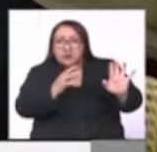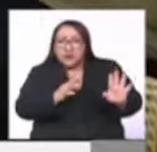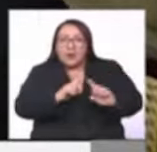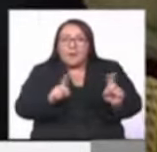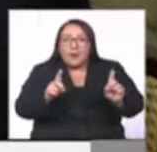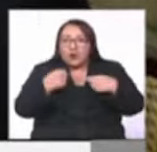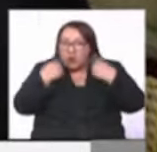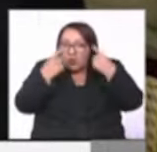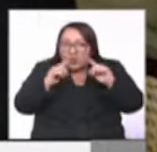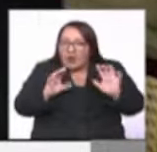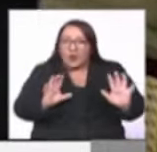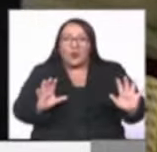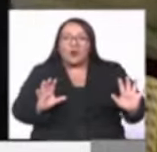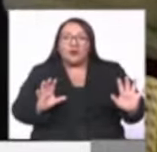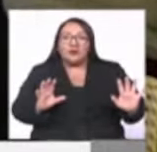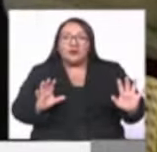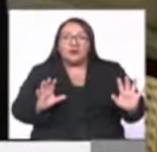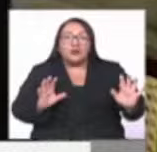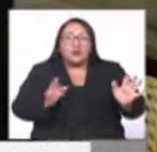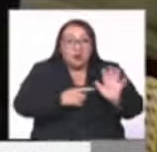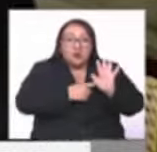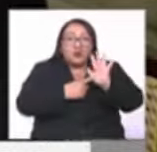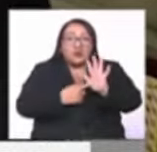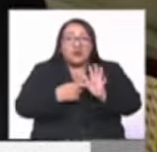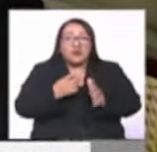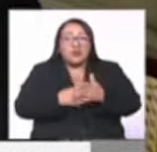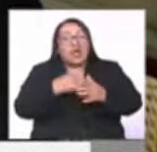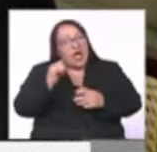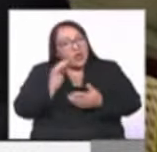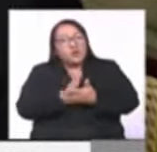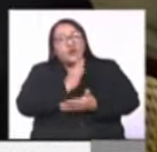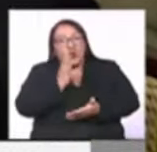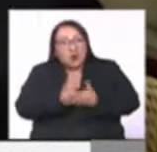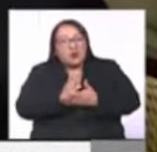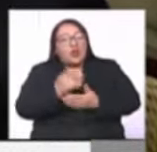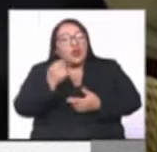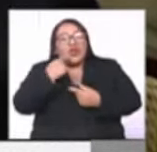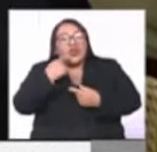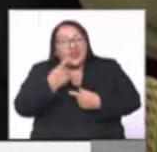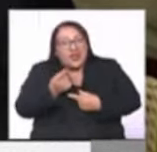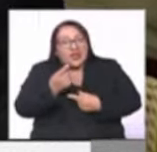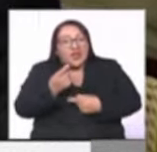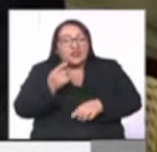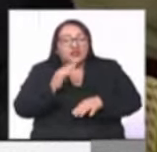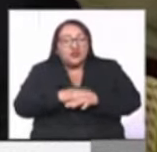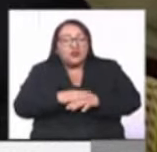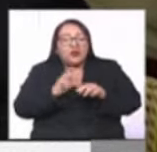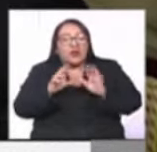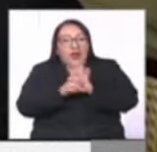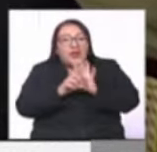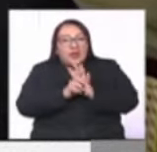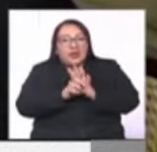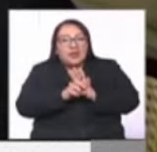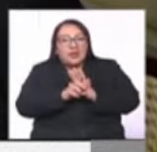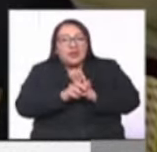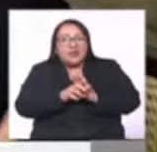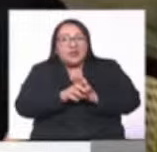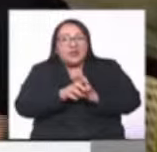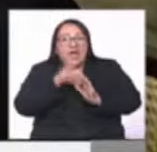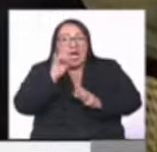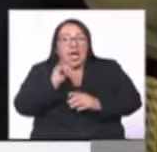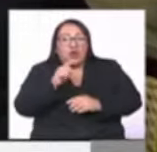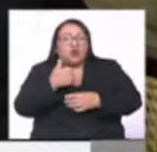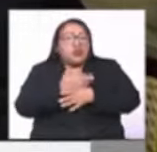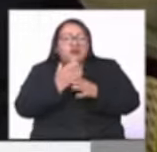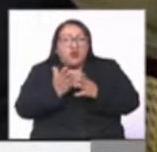yo discrepo a da muestras de que hay un problema de interpretación estimo entonces que hay otras